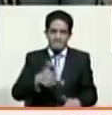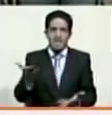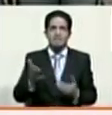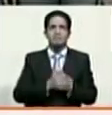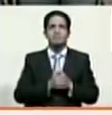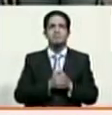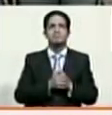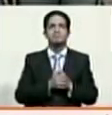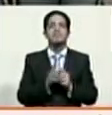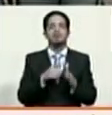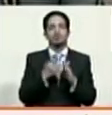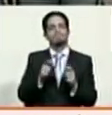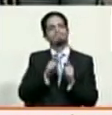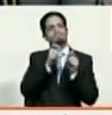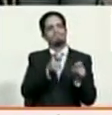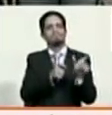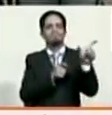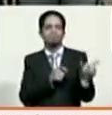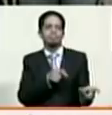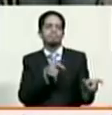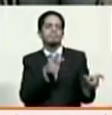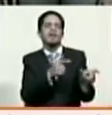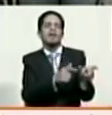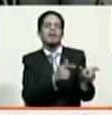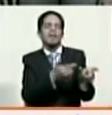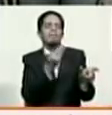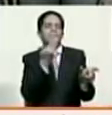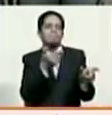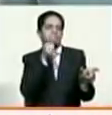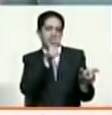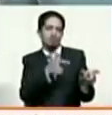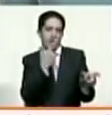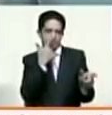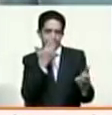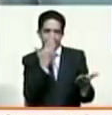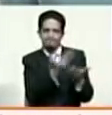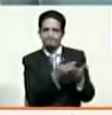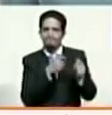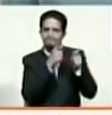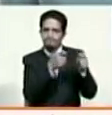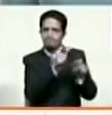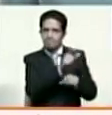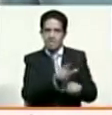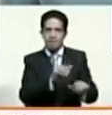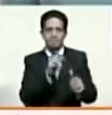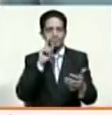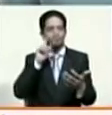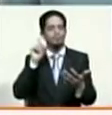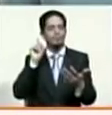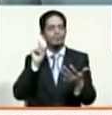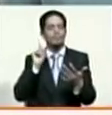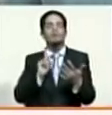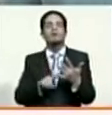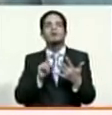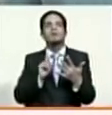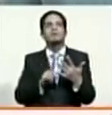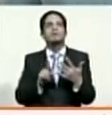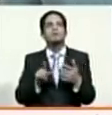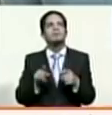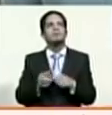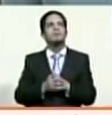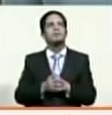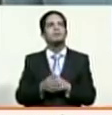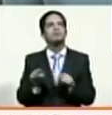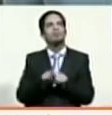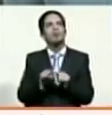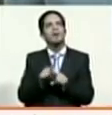ha sido designado José Chiti al frente de esta mesa tan importante. De igual manera, como lo anunció el jefe